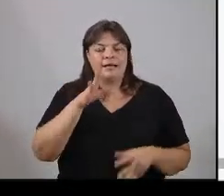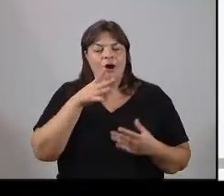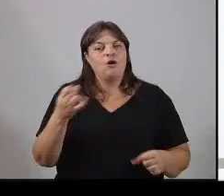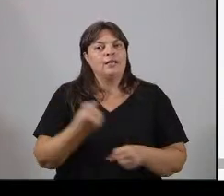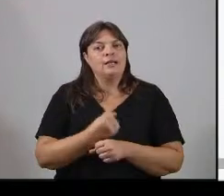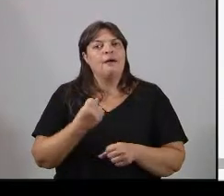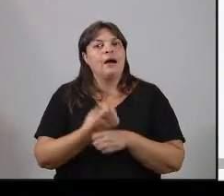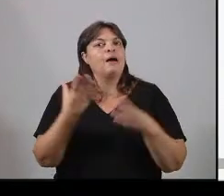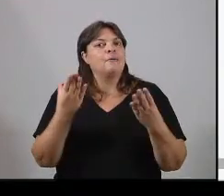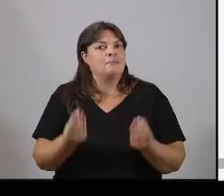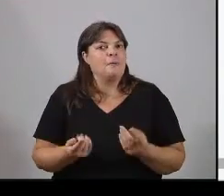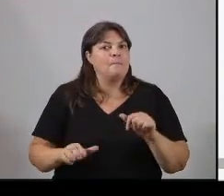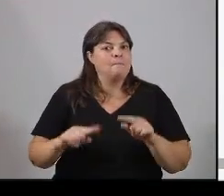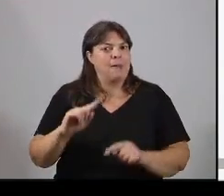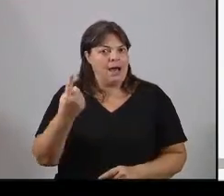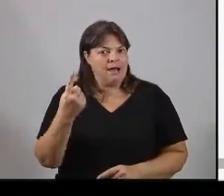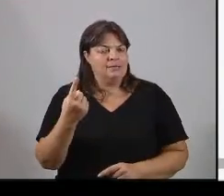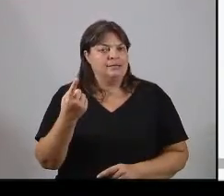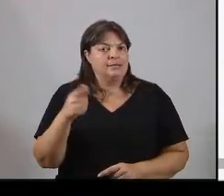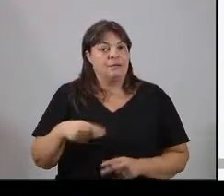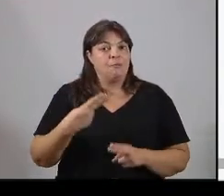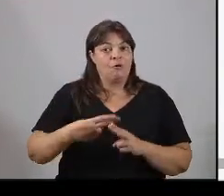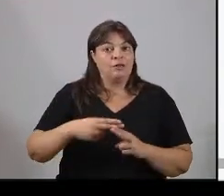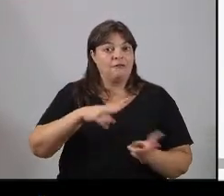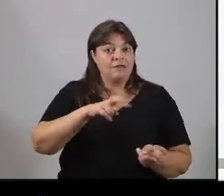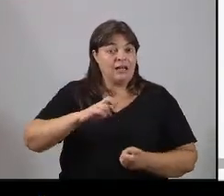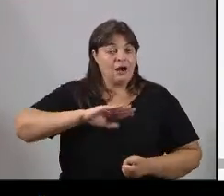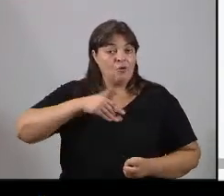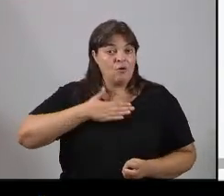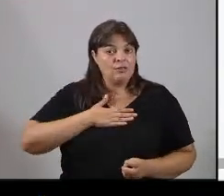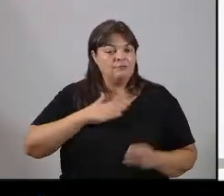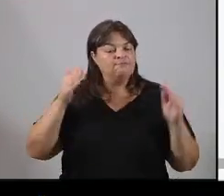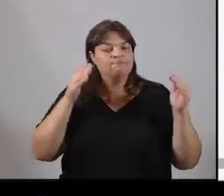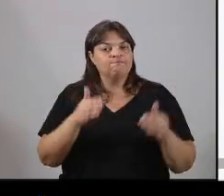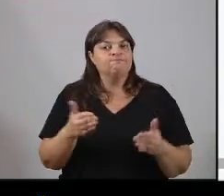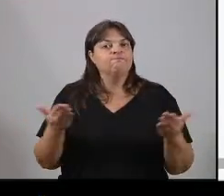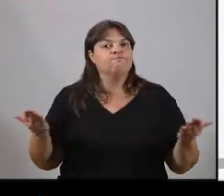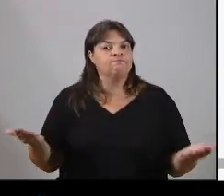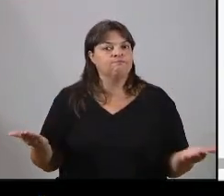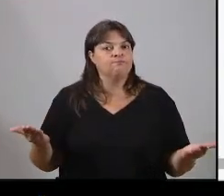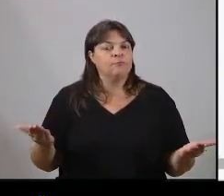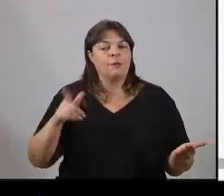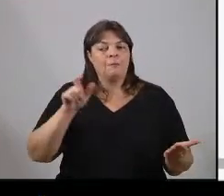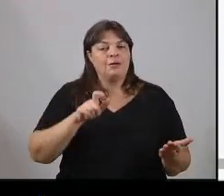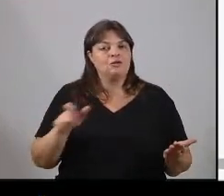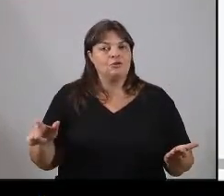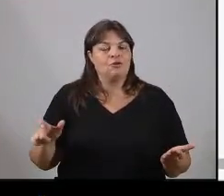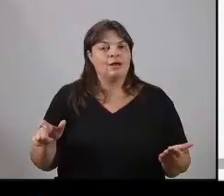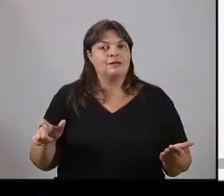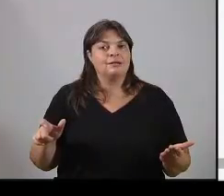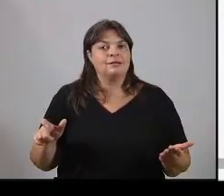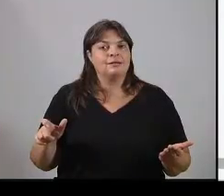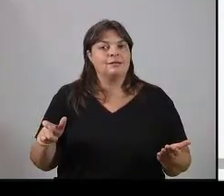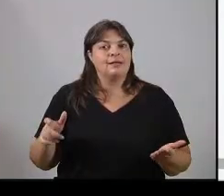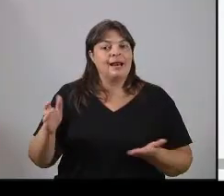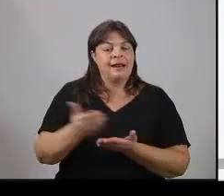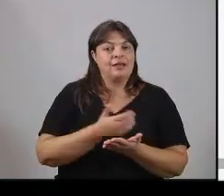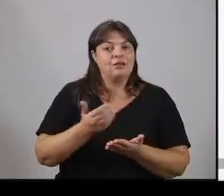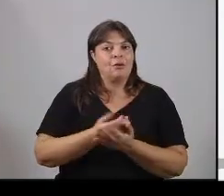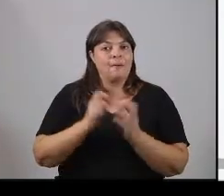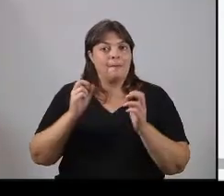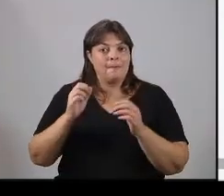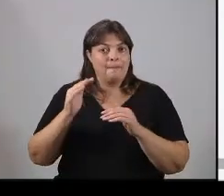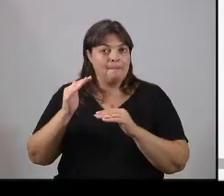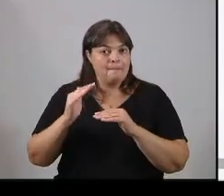en Extremadura y nuestra política fiscal, centrada en devolver a aquellas personas que tienen menor renta, menor nivel